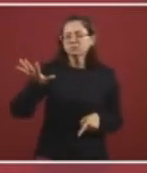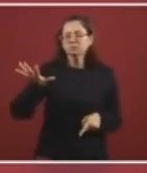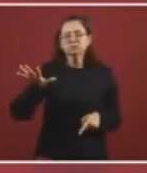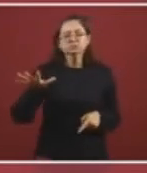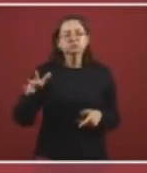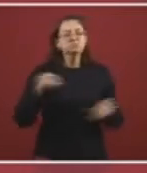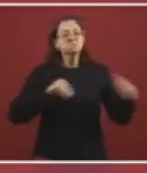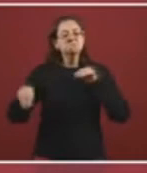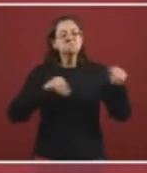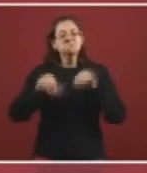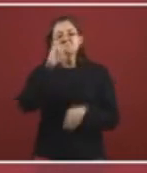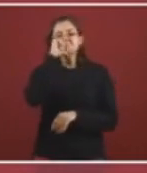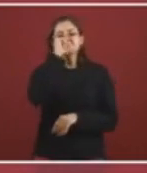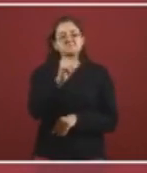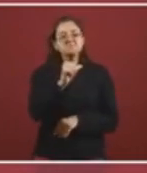no reacciona.